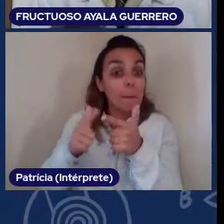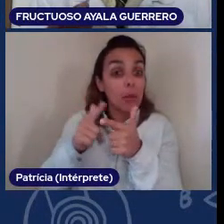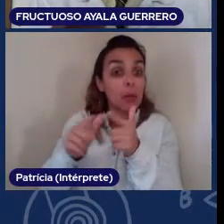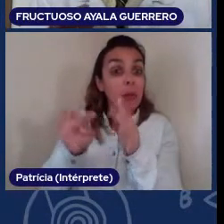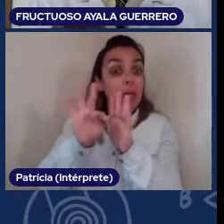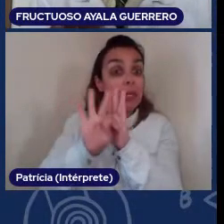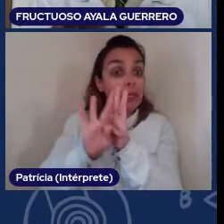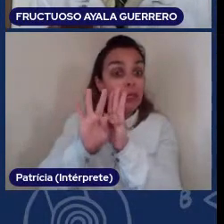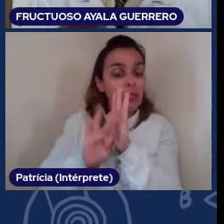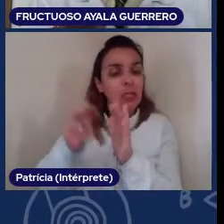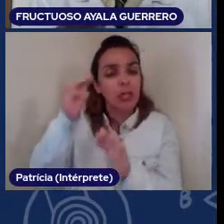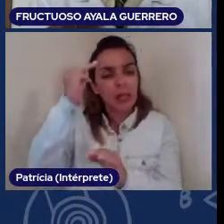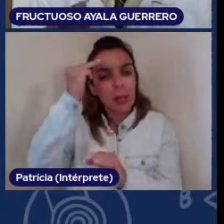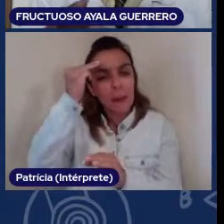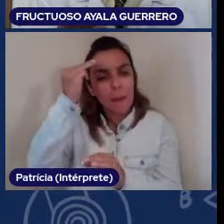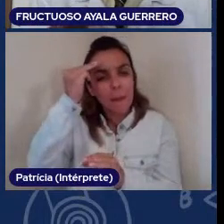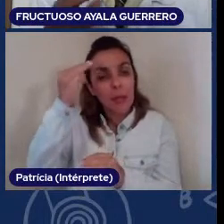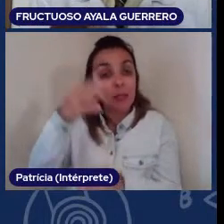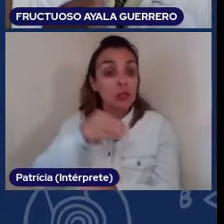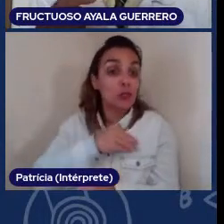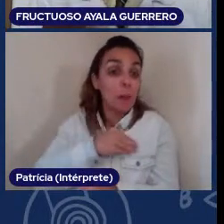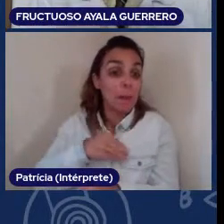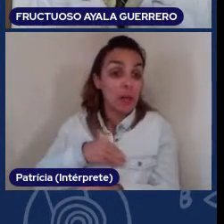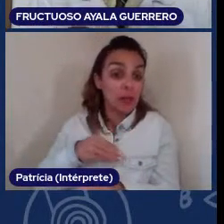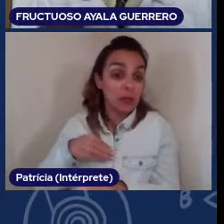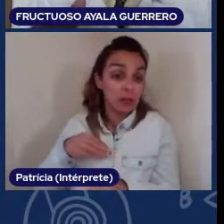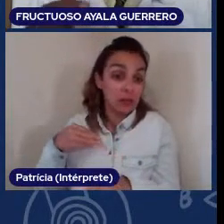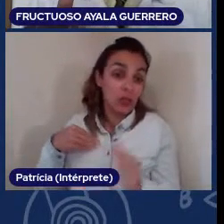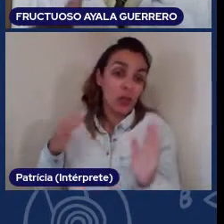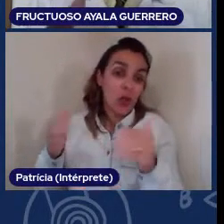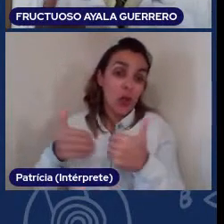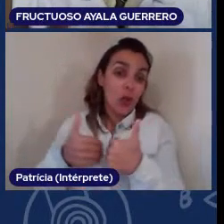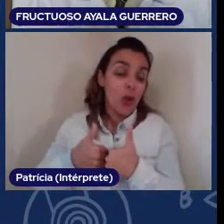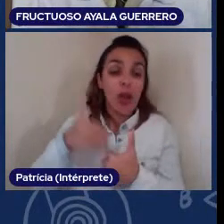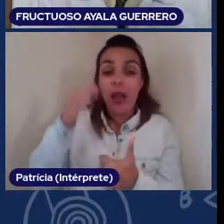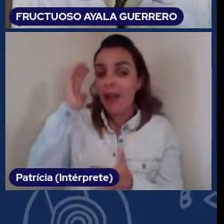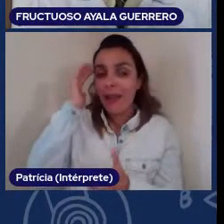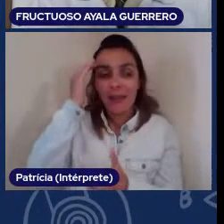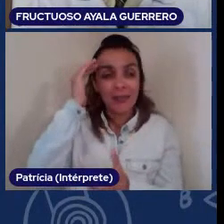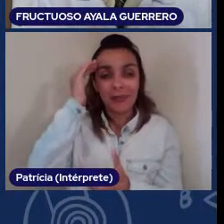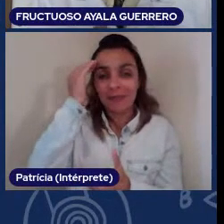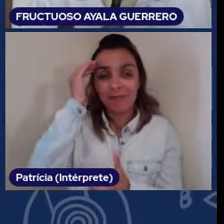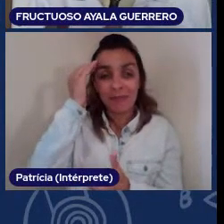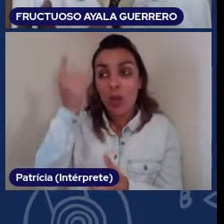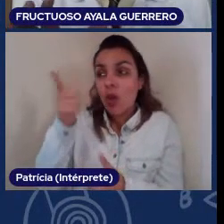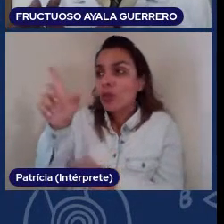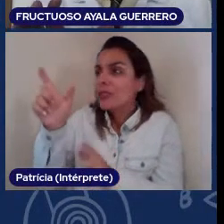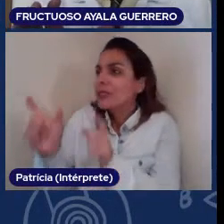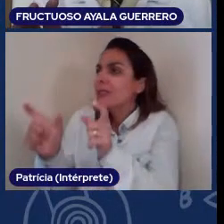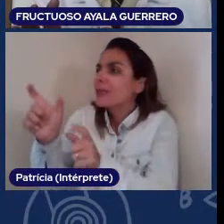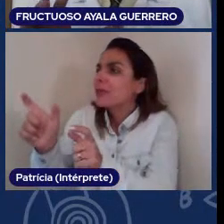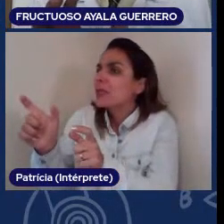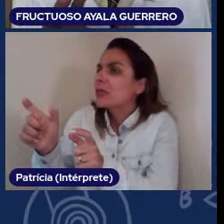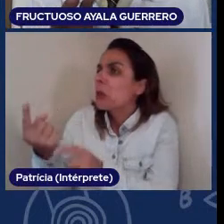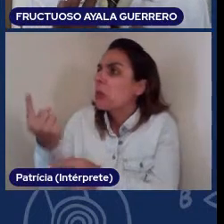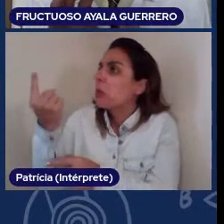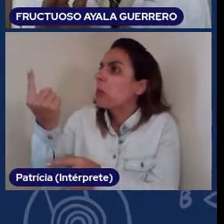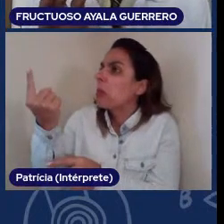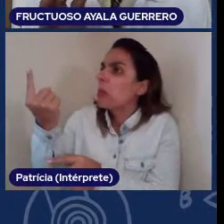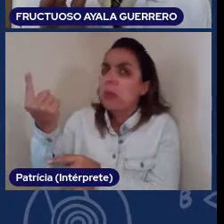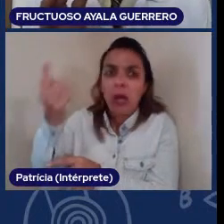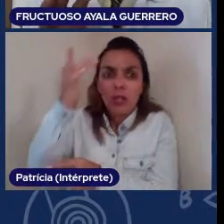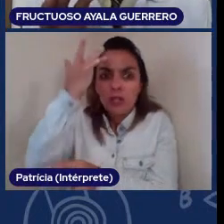es decir, que los pacientes con autismo no entienden las actitudes de los demás. Si ven una cara, no saben si